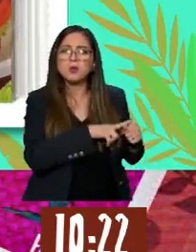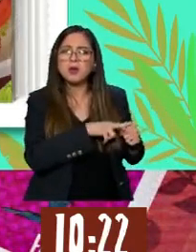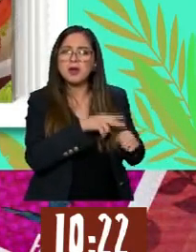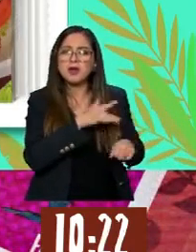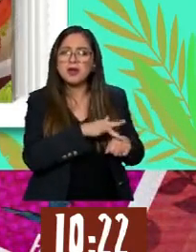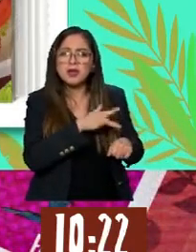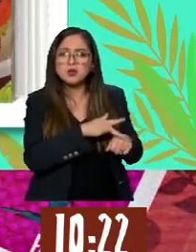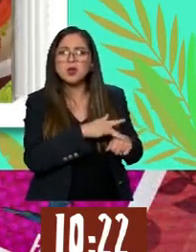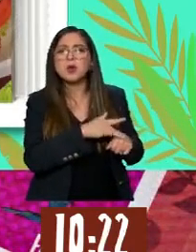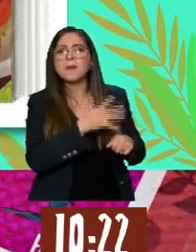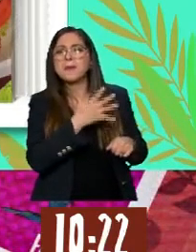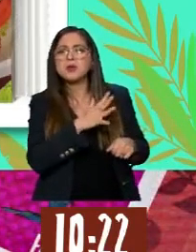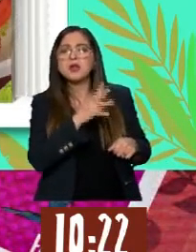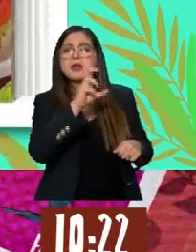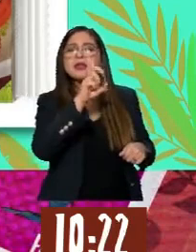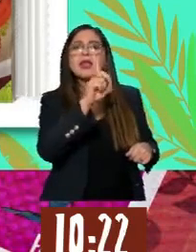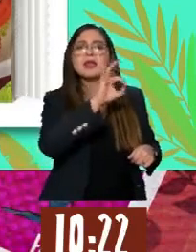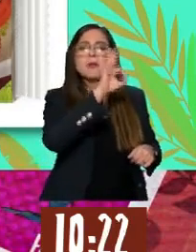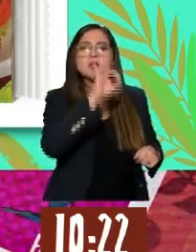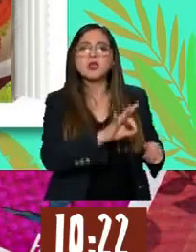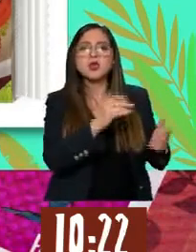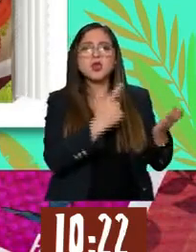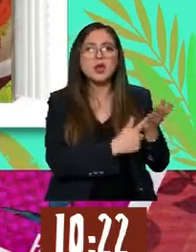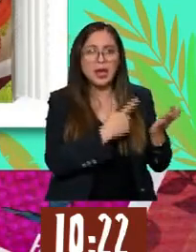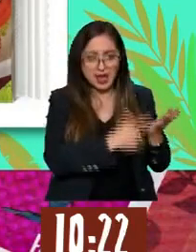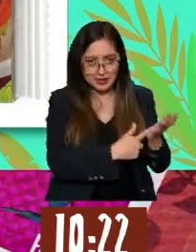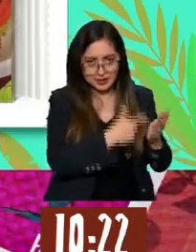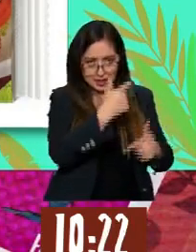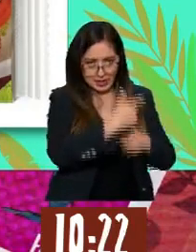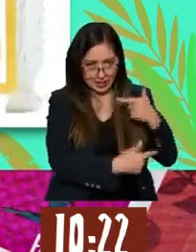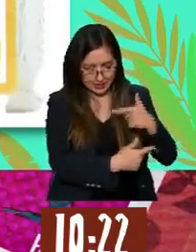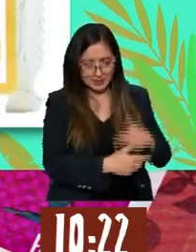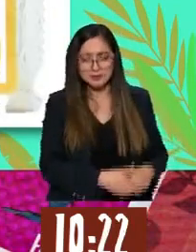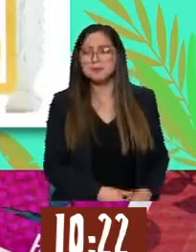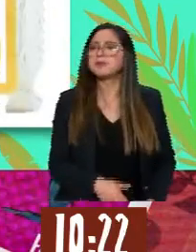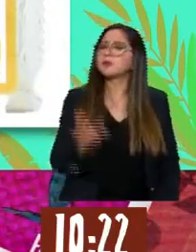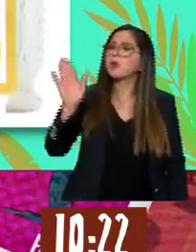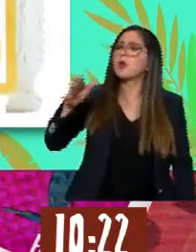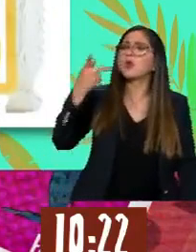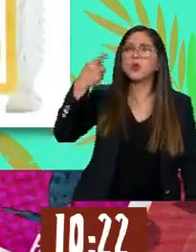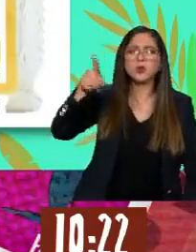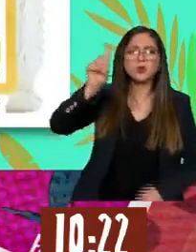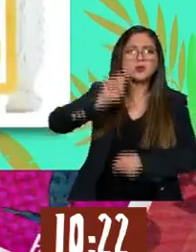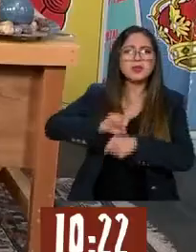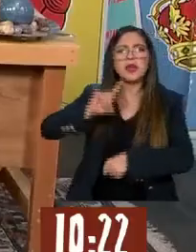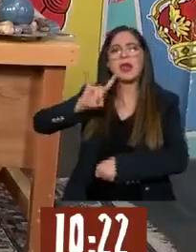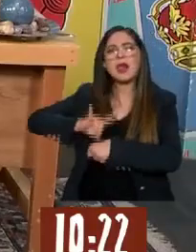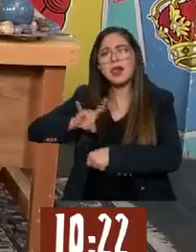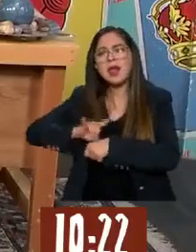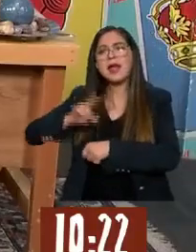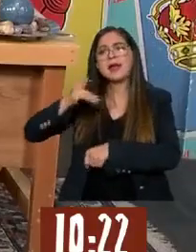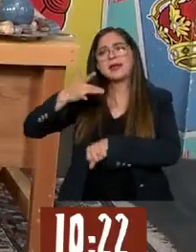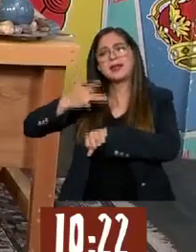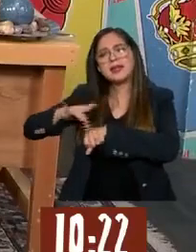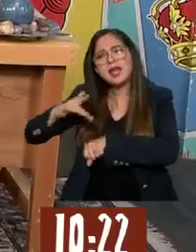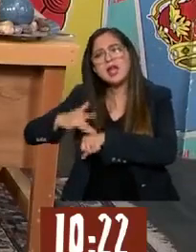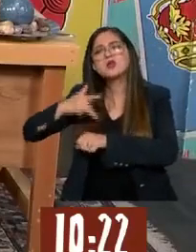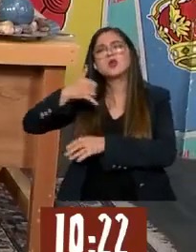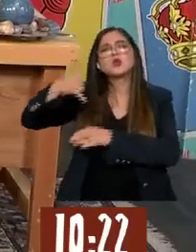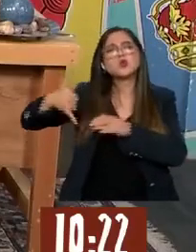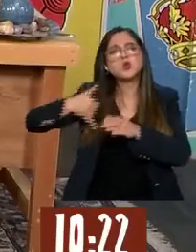menos de hasta de la 30%. Leche. Oye, pero sí, Profeco un día se agarró a todos los que se llamaban queso, yogures,